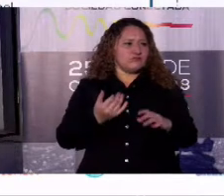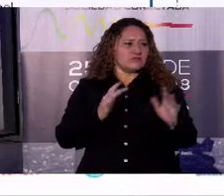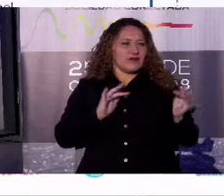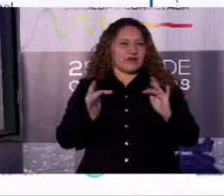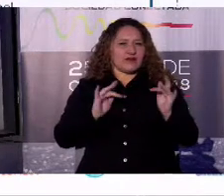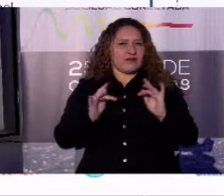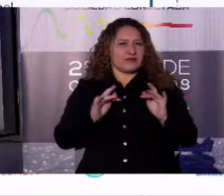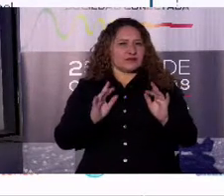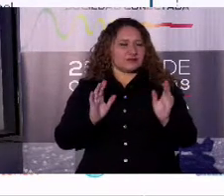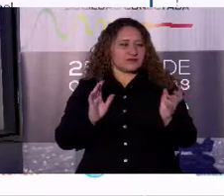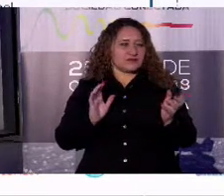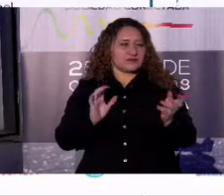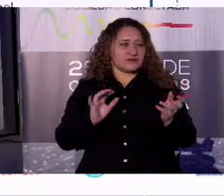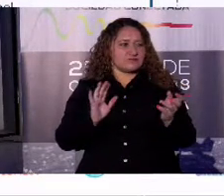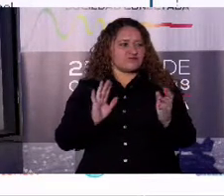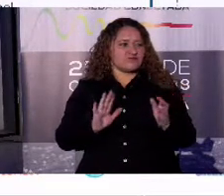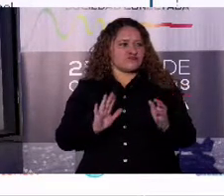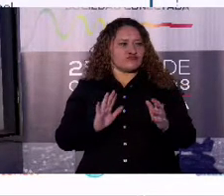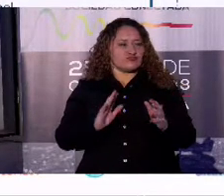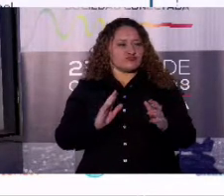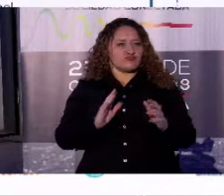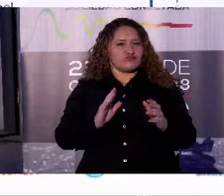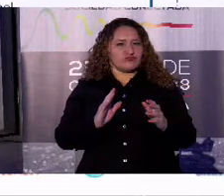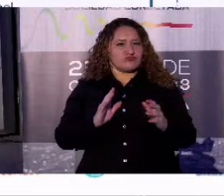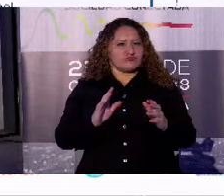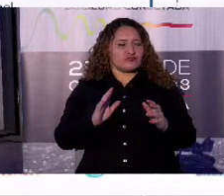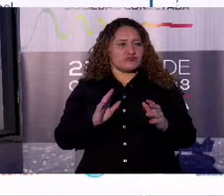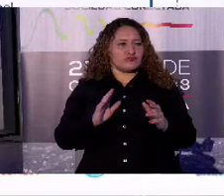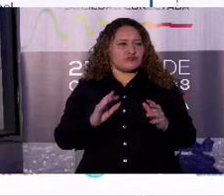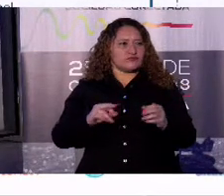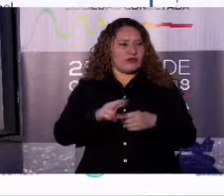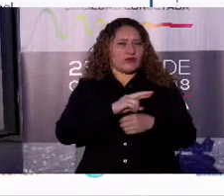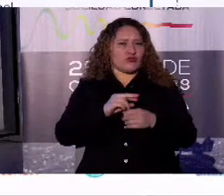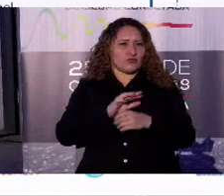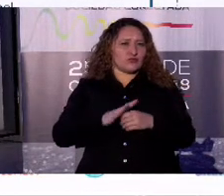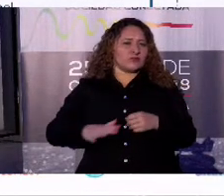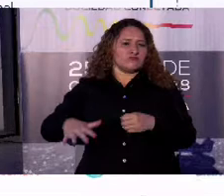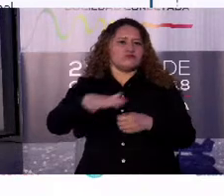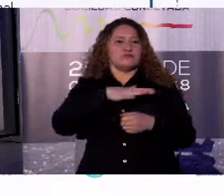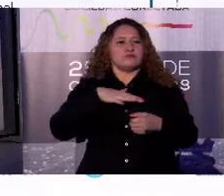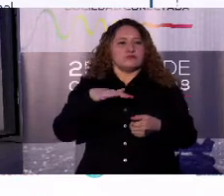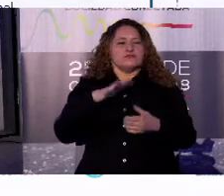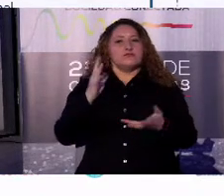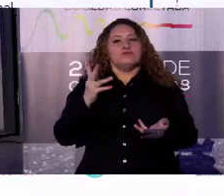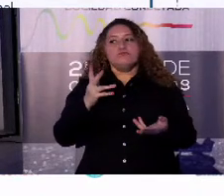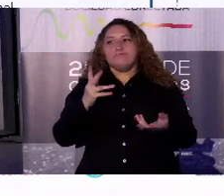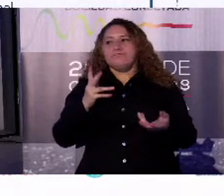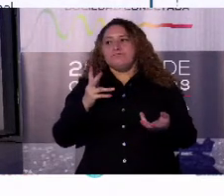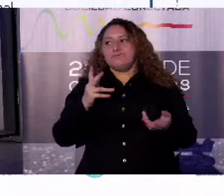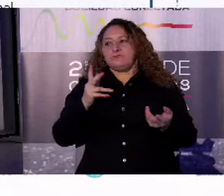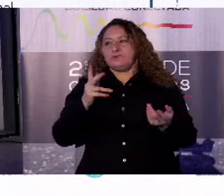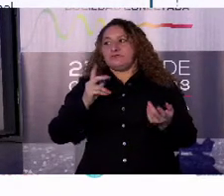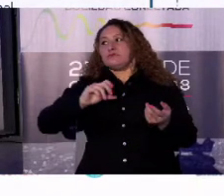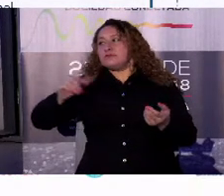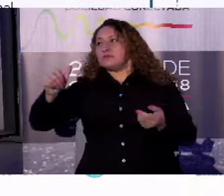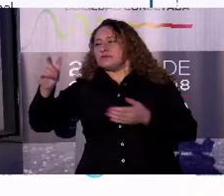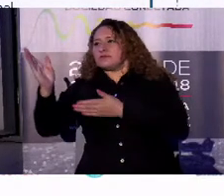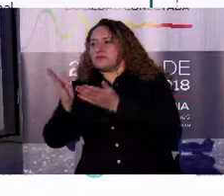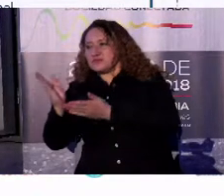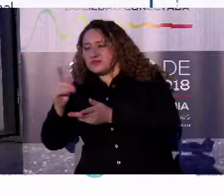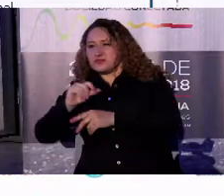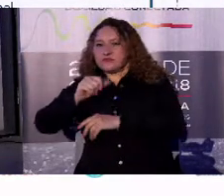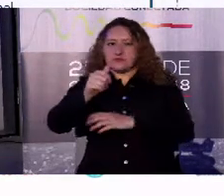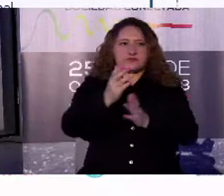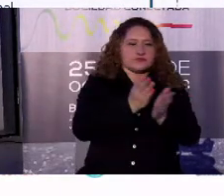móviles, es en toda la región, y puede ver un servicio en una zona, pedir el otro servicio acá, la gente